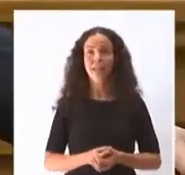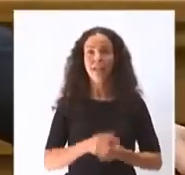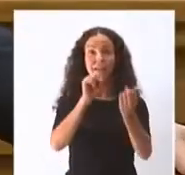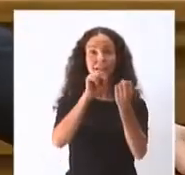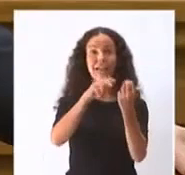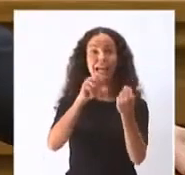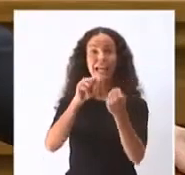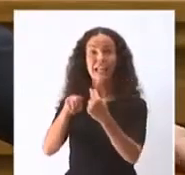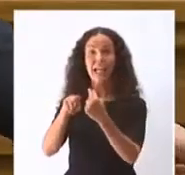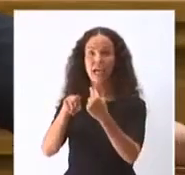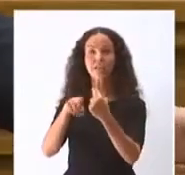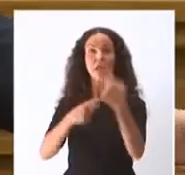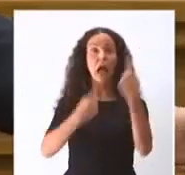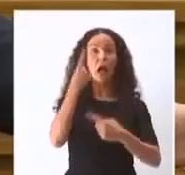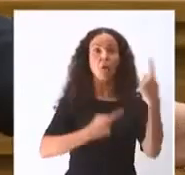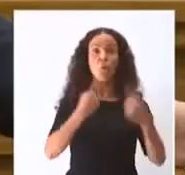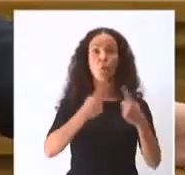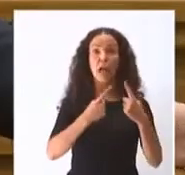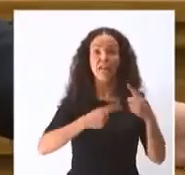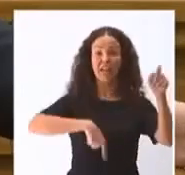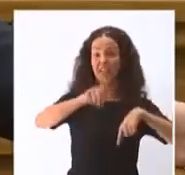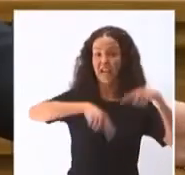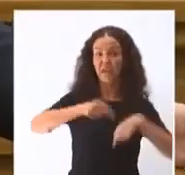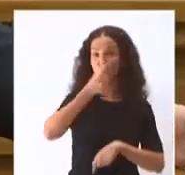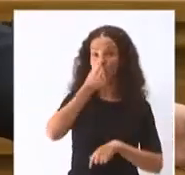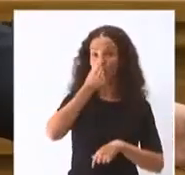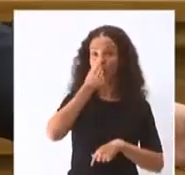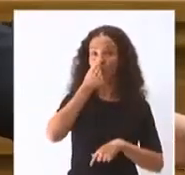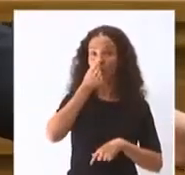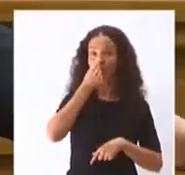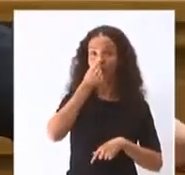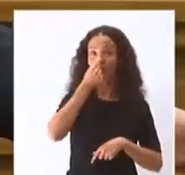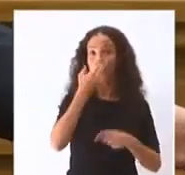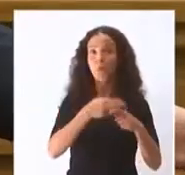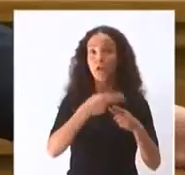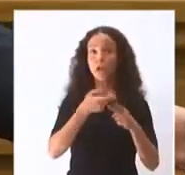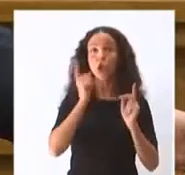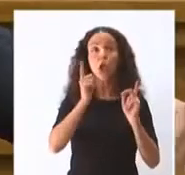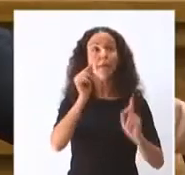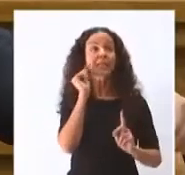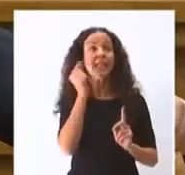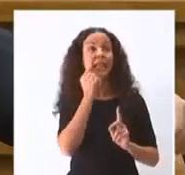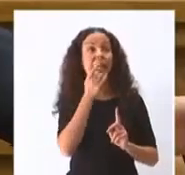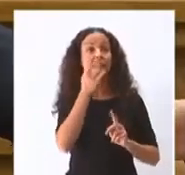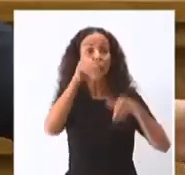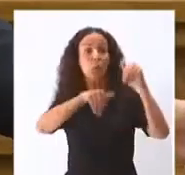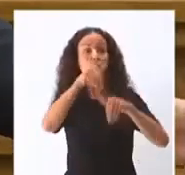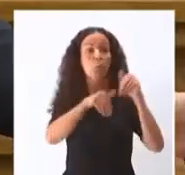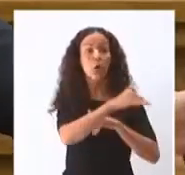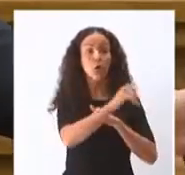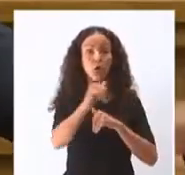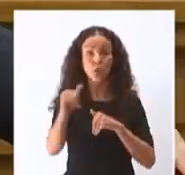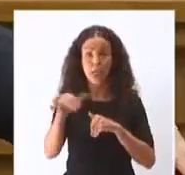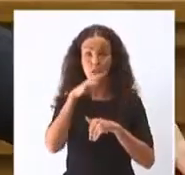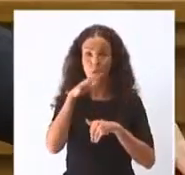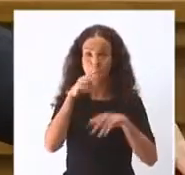de baja densidad es de esas que en algunos políticos de madrid solo se enteran cuando se deciden votos porque hay circunscripciones que deciden el